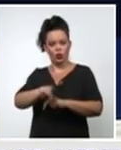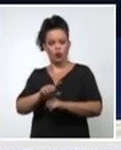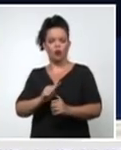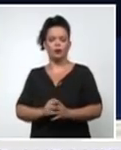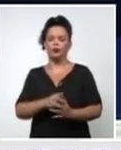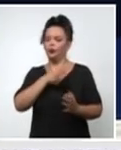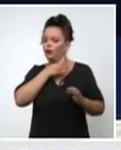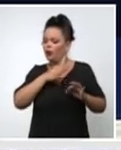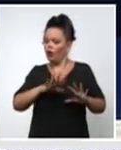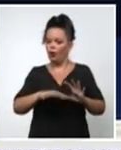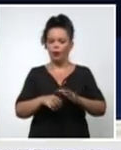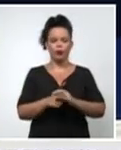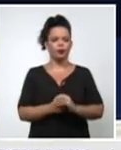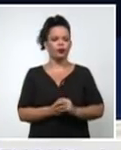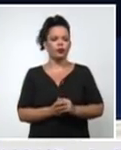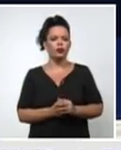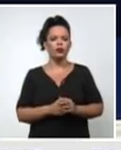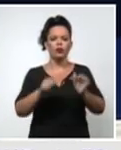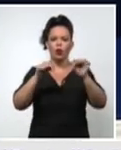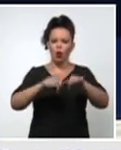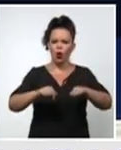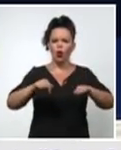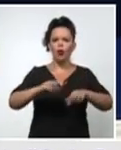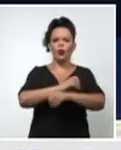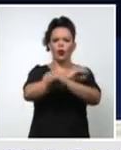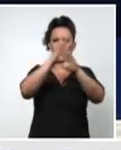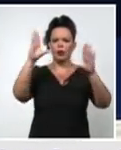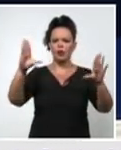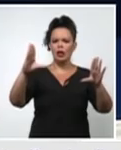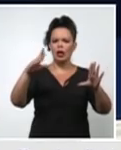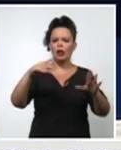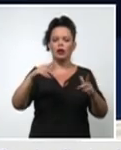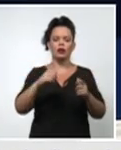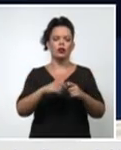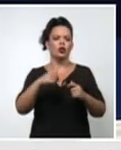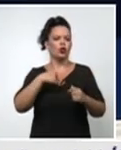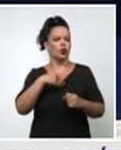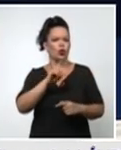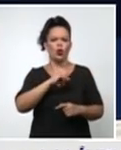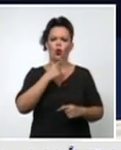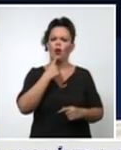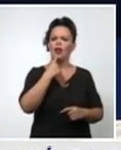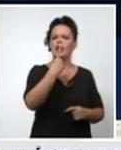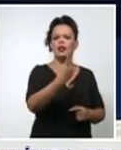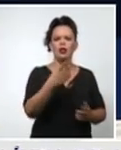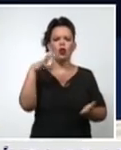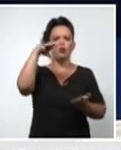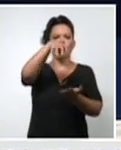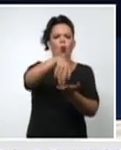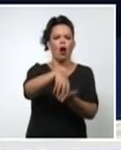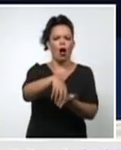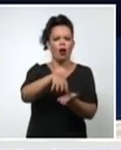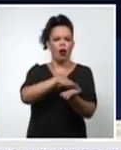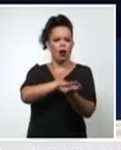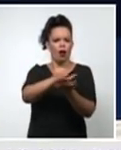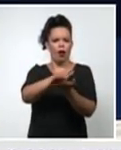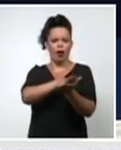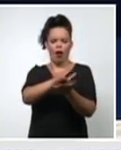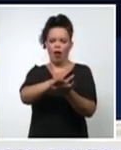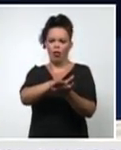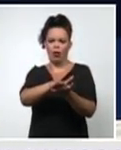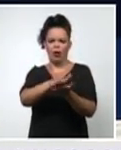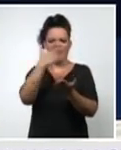rompo ninguna ética, porque en definitiva yo no voy a decir ni nombre, ni lugar, ni mucho menos, pero cuando yo iba para el ministerio a las 6:30 de la